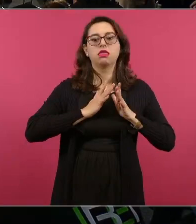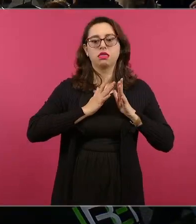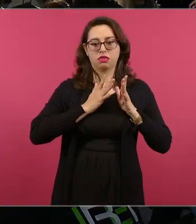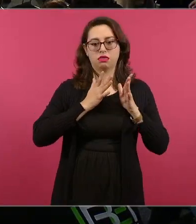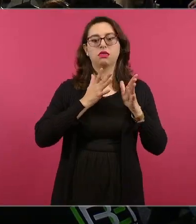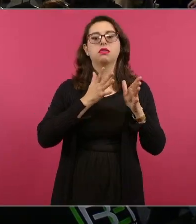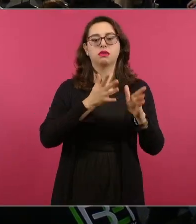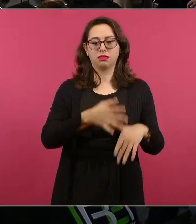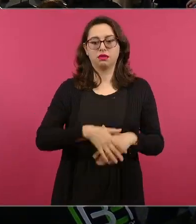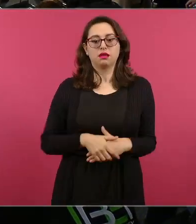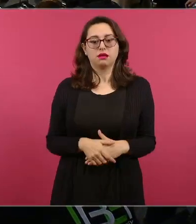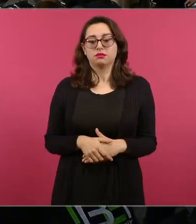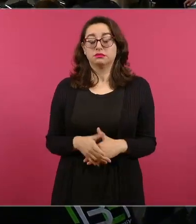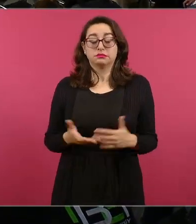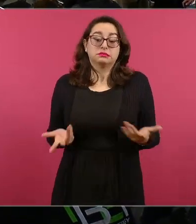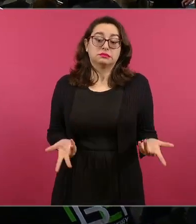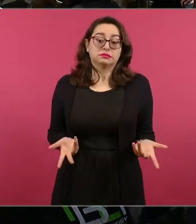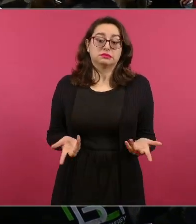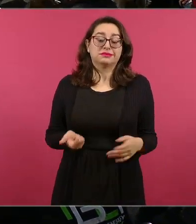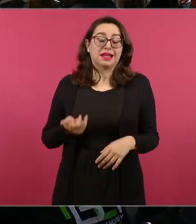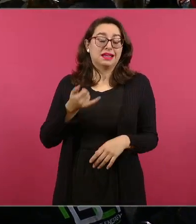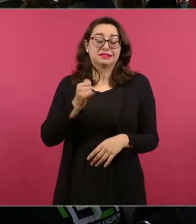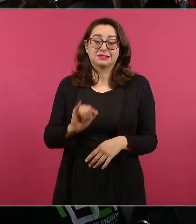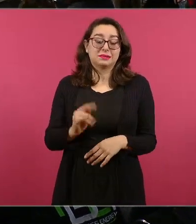de mucha gente.